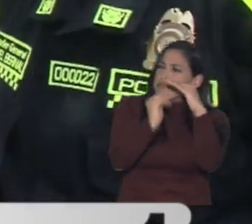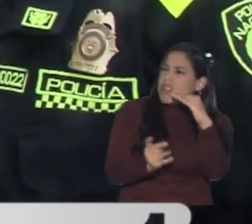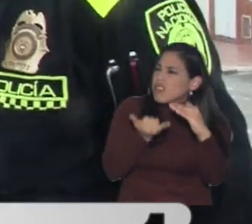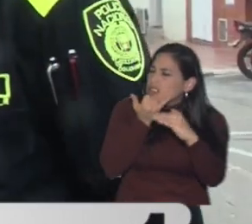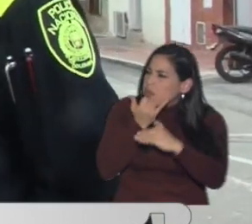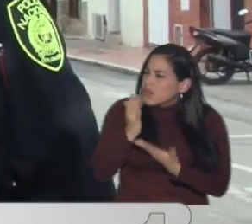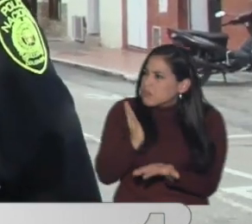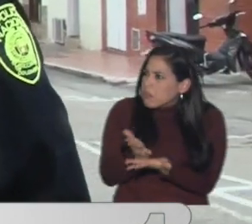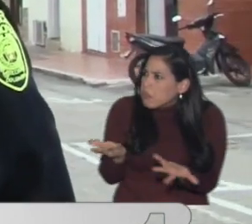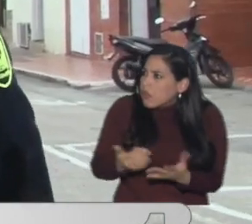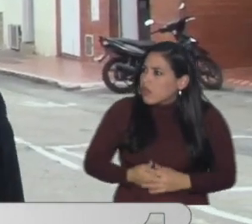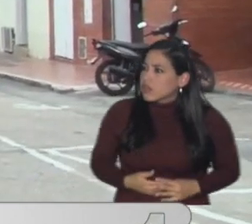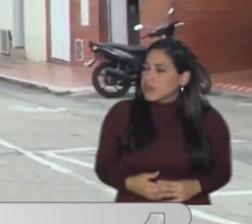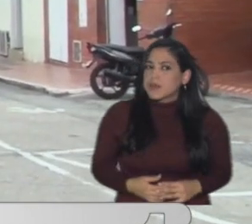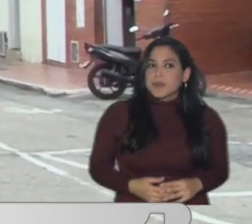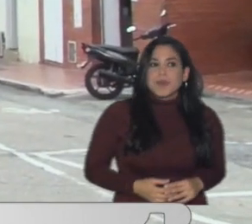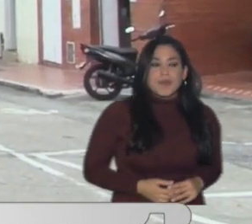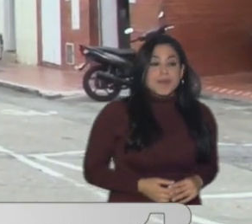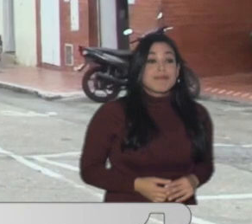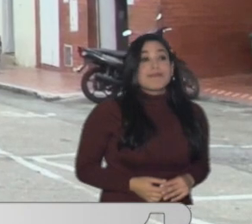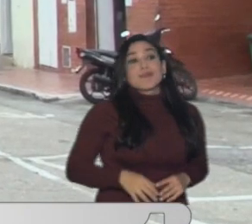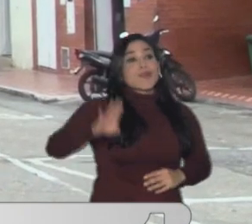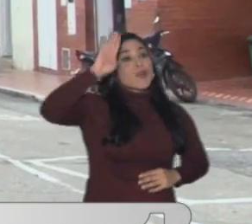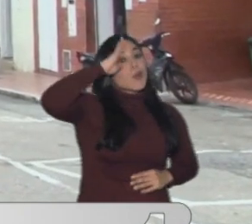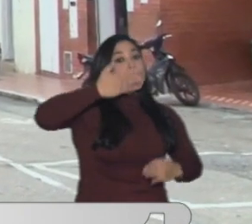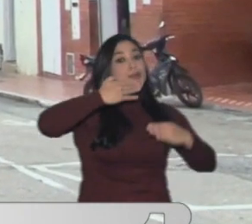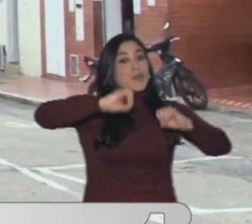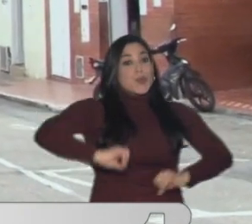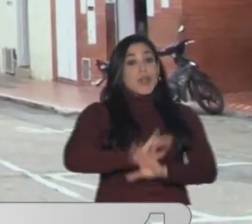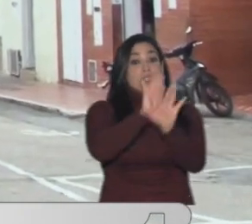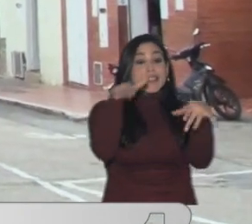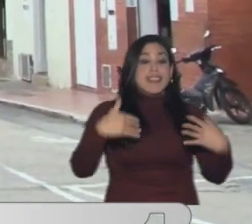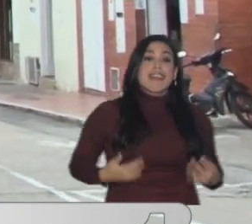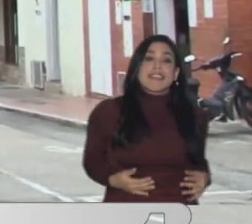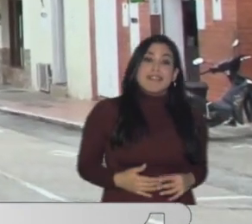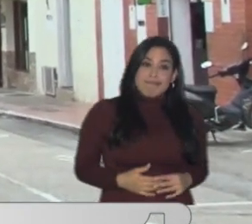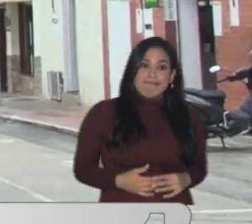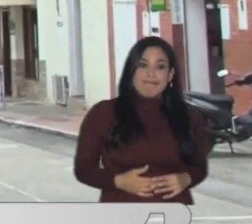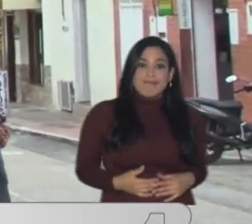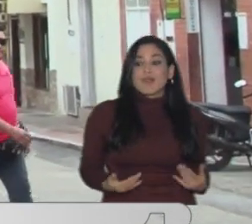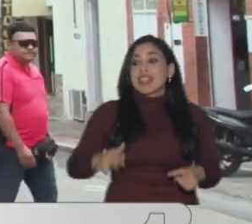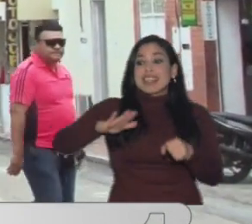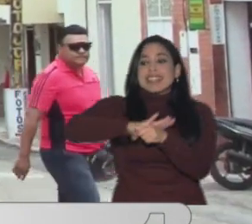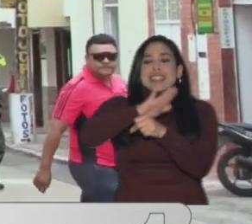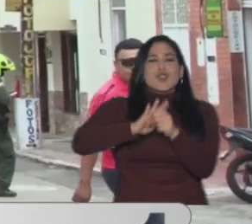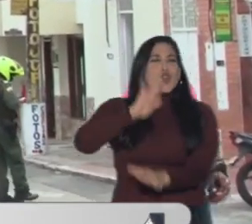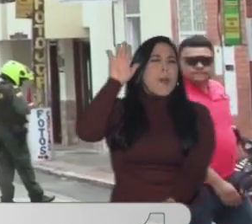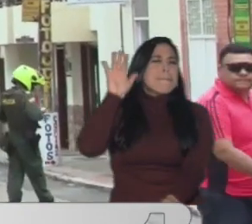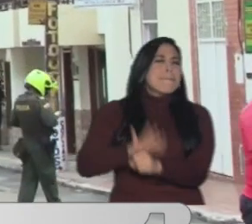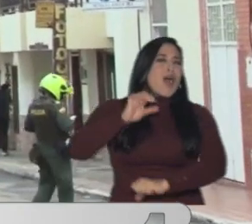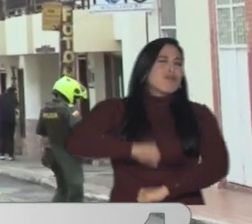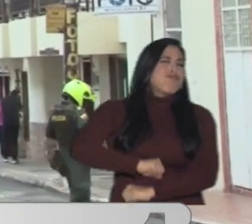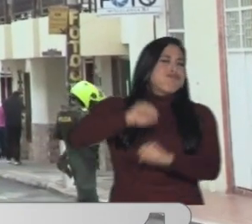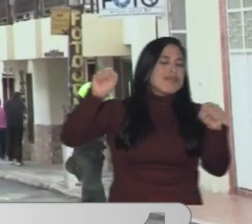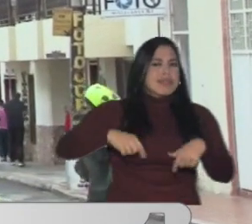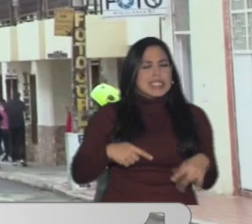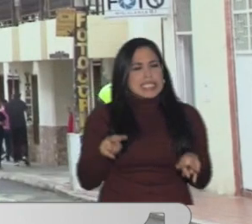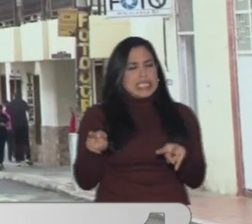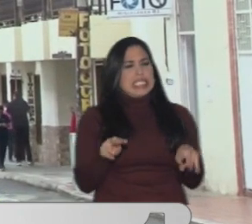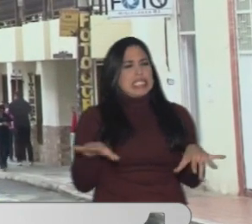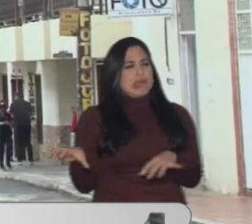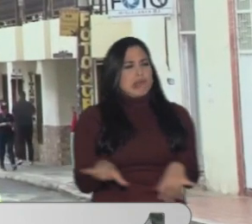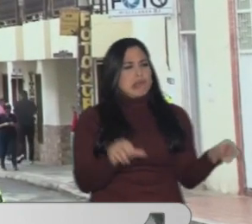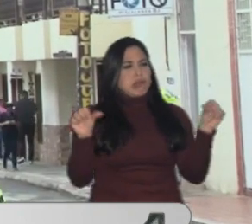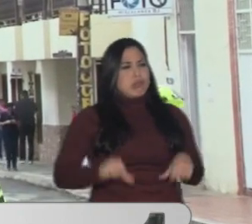días. ¿Qué fue lo que pasó con estos muchachos en pie? Luisa, televidentes, buenos días. Tenemos unos casos de intolerancia. Es como observamos